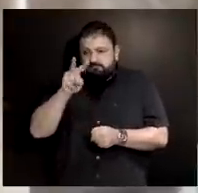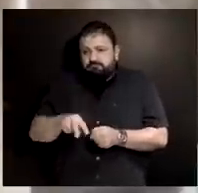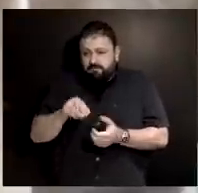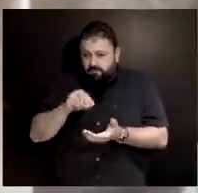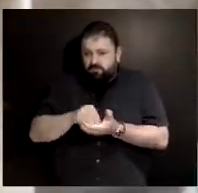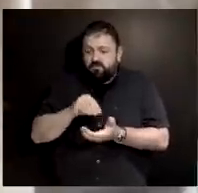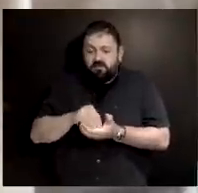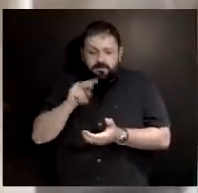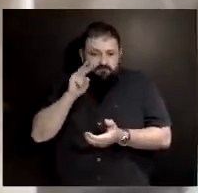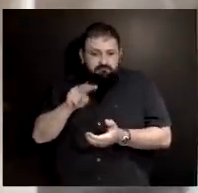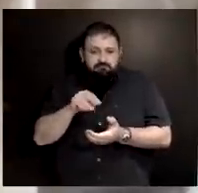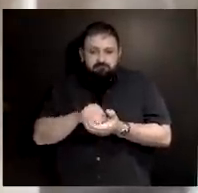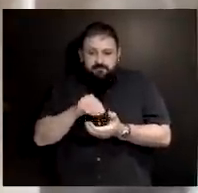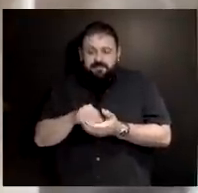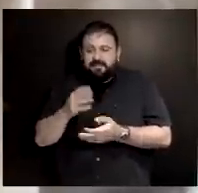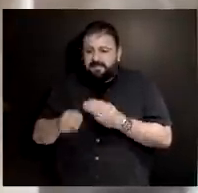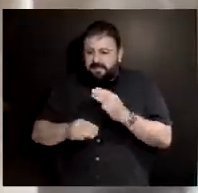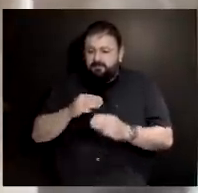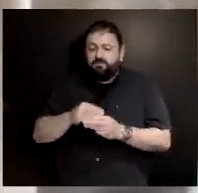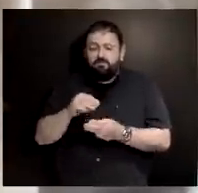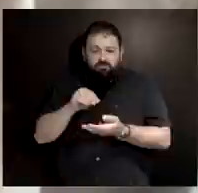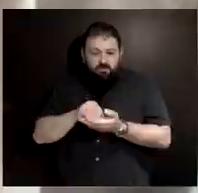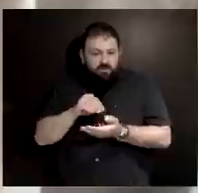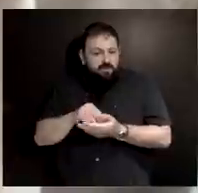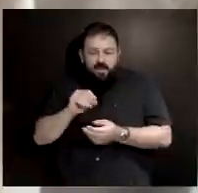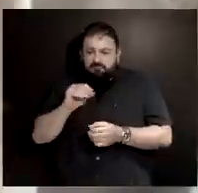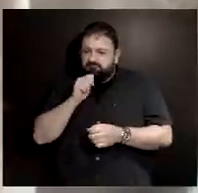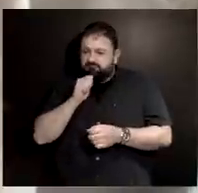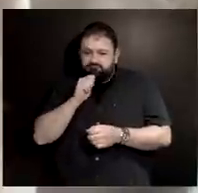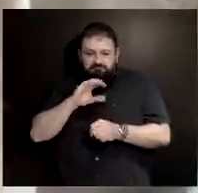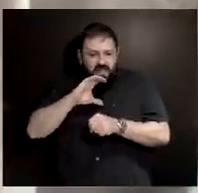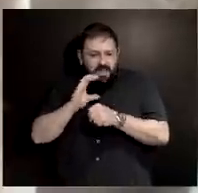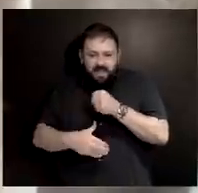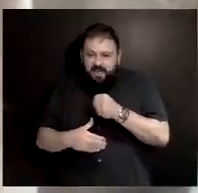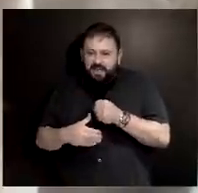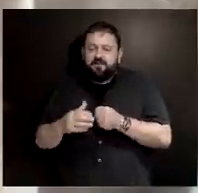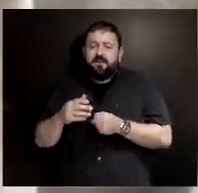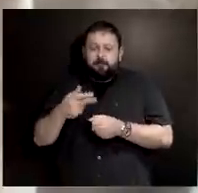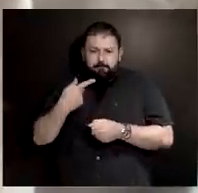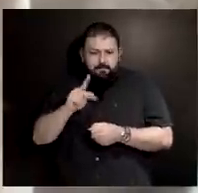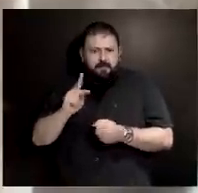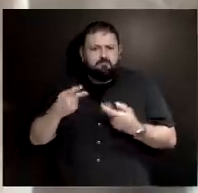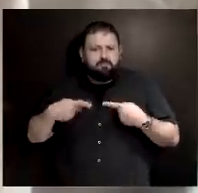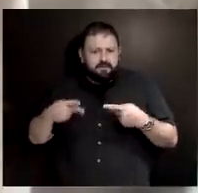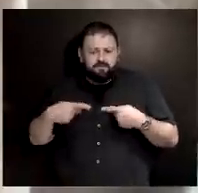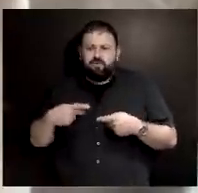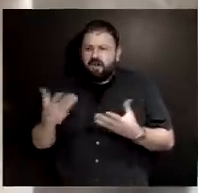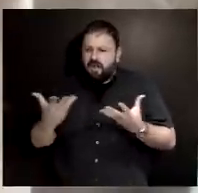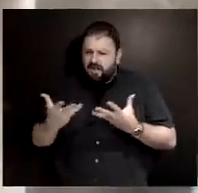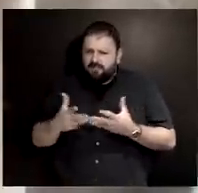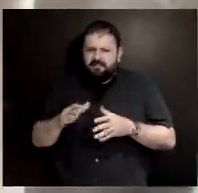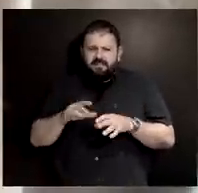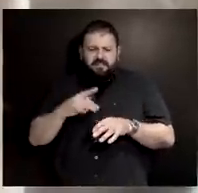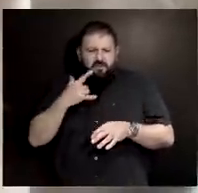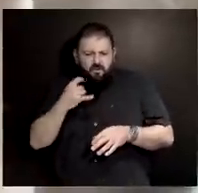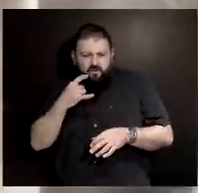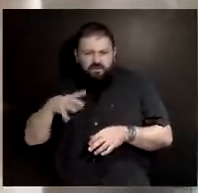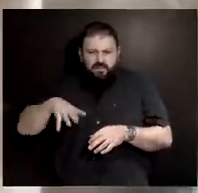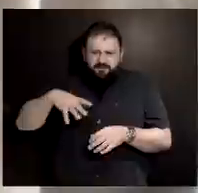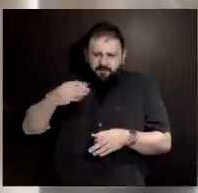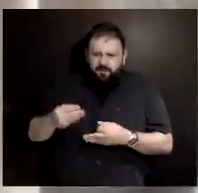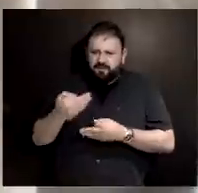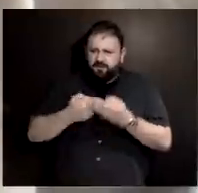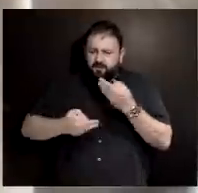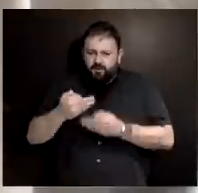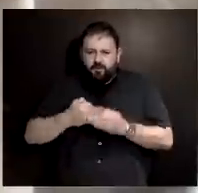en el mundo es que pues esto todavía no termina y sigue representando muchos retos para el futuro, ¿no? Hay mucha incertidumbre de lo que